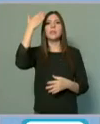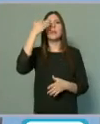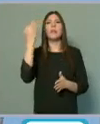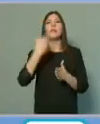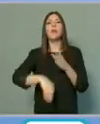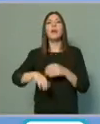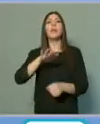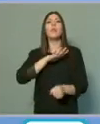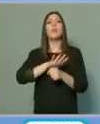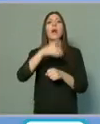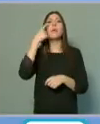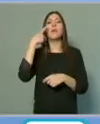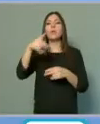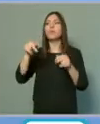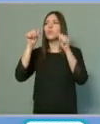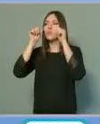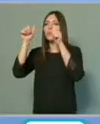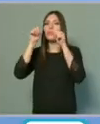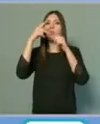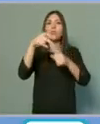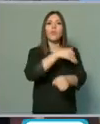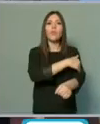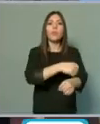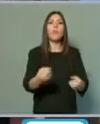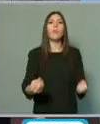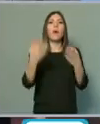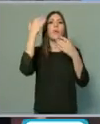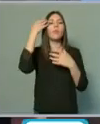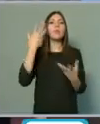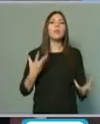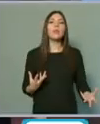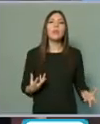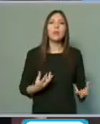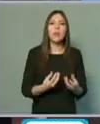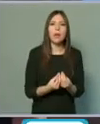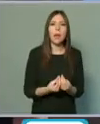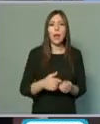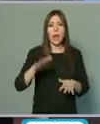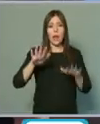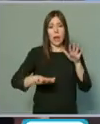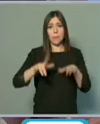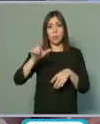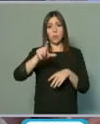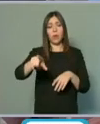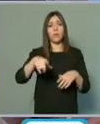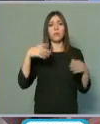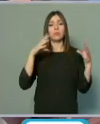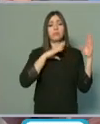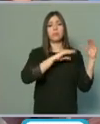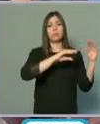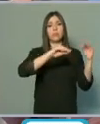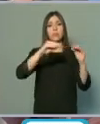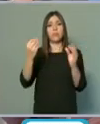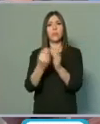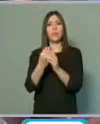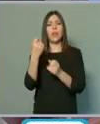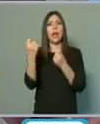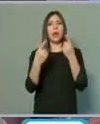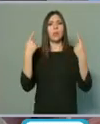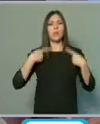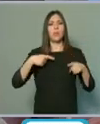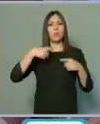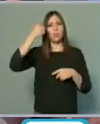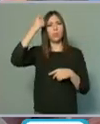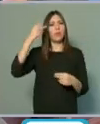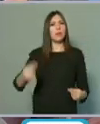para dedicarlos a la familia. Fíjense que me han tocado casos a la hora de dar capacitación y coaching, empresarios que me dicen,